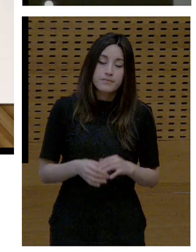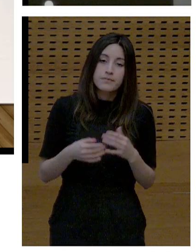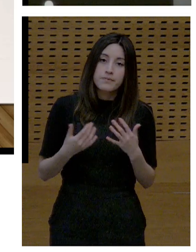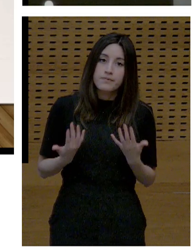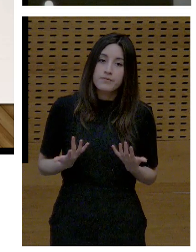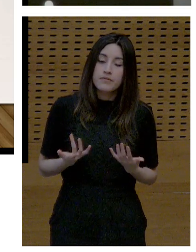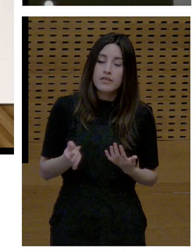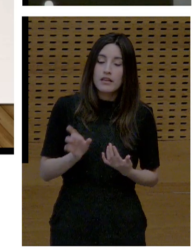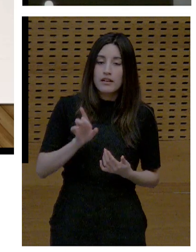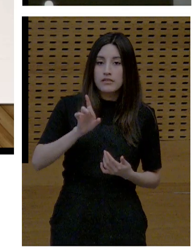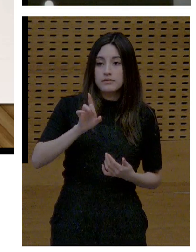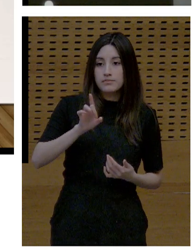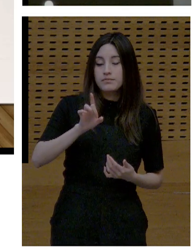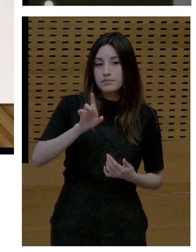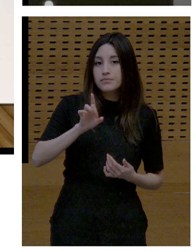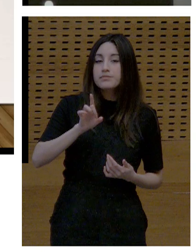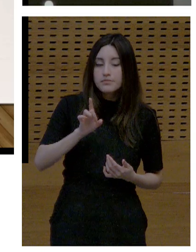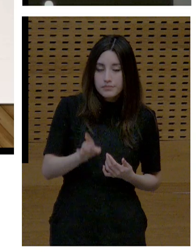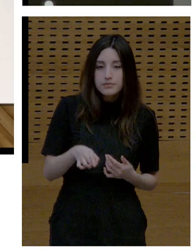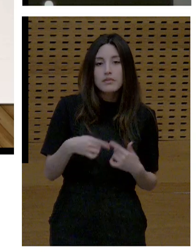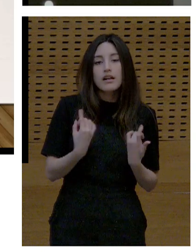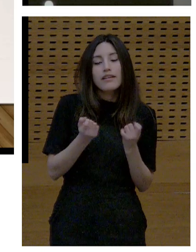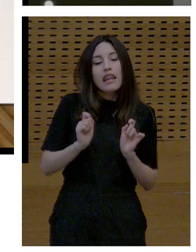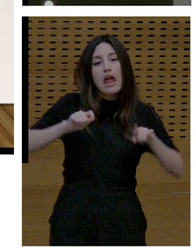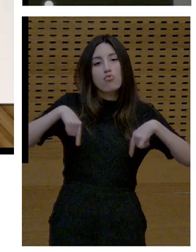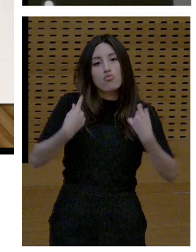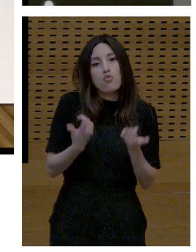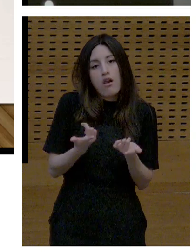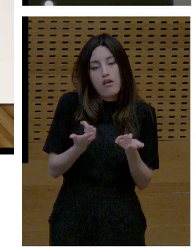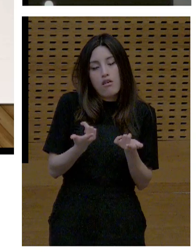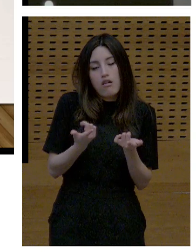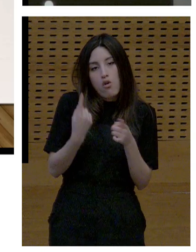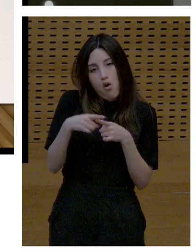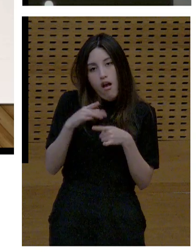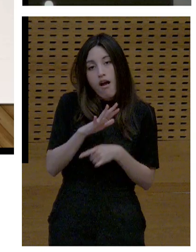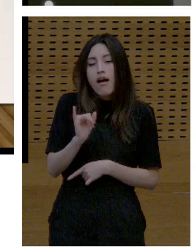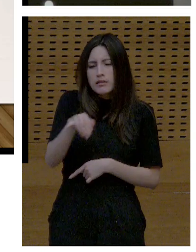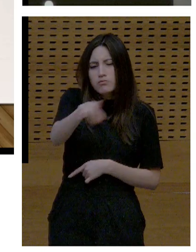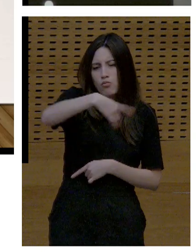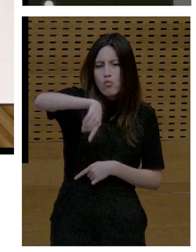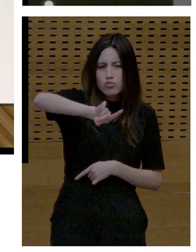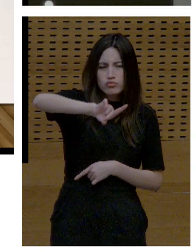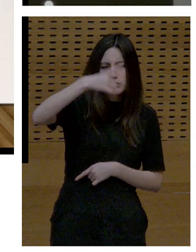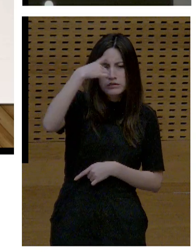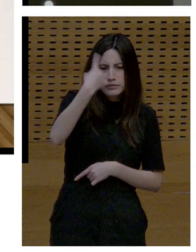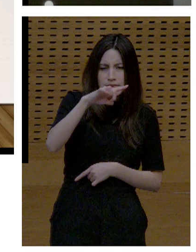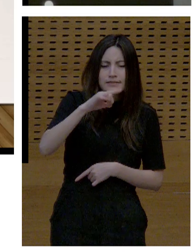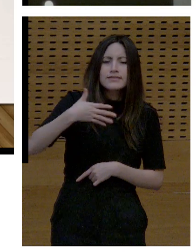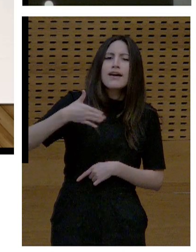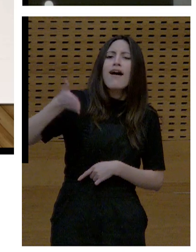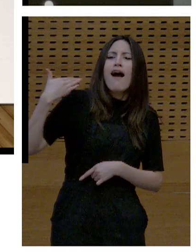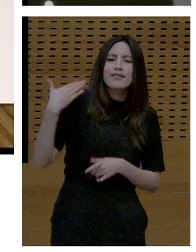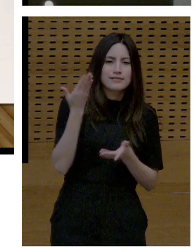un compuesto natural que se llama mucuna, que algunos ya conoceréis, que se utilizaba para tratar